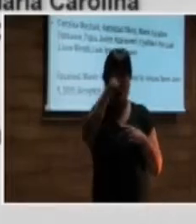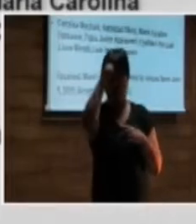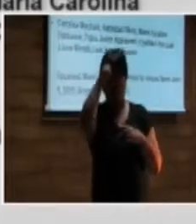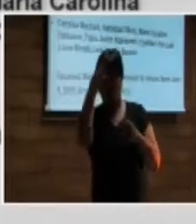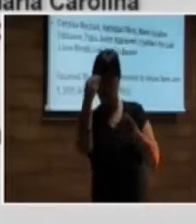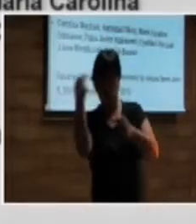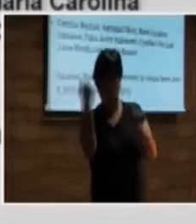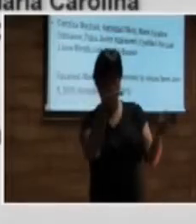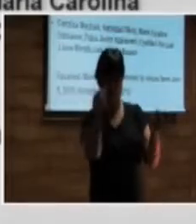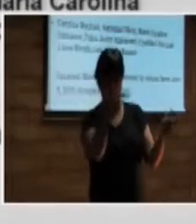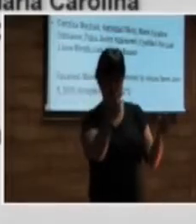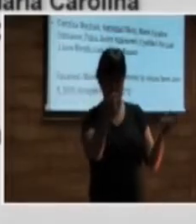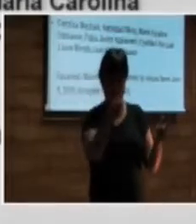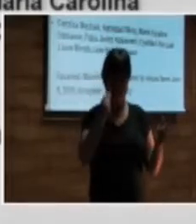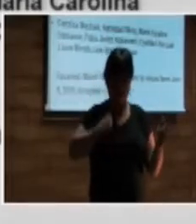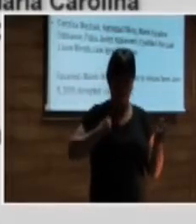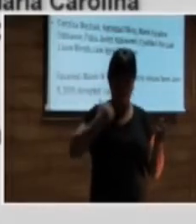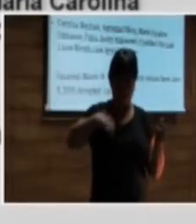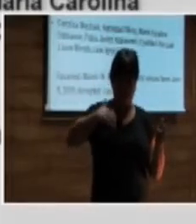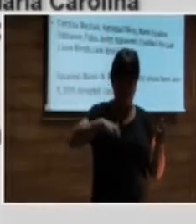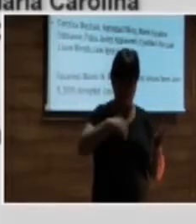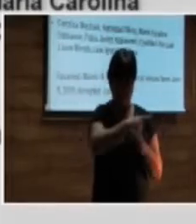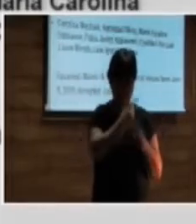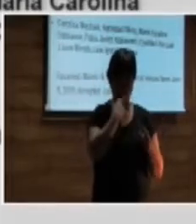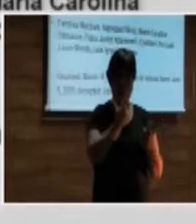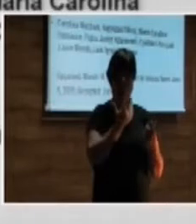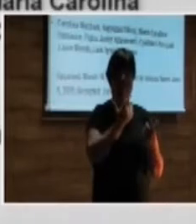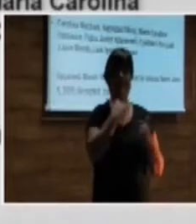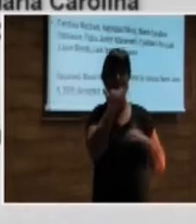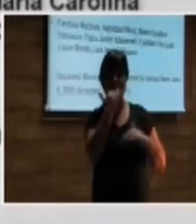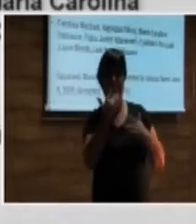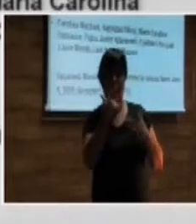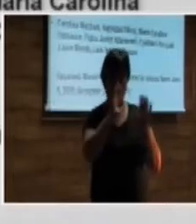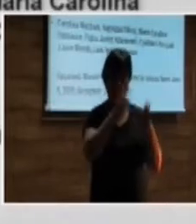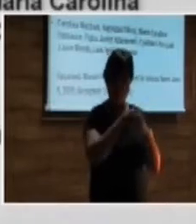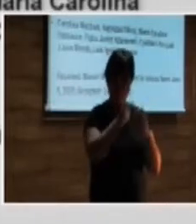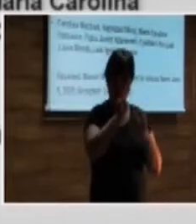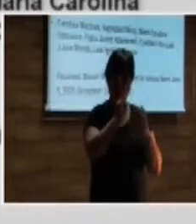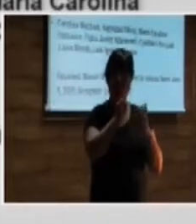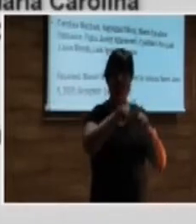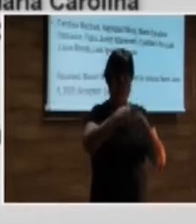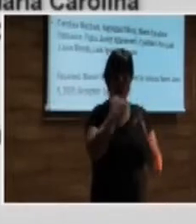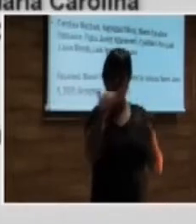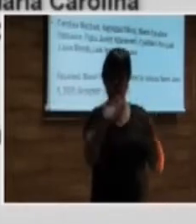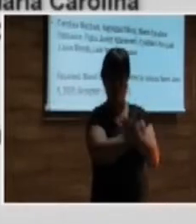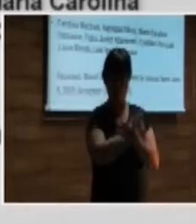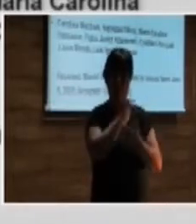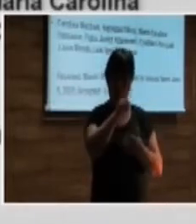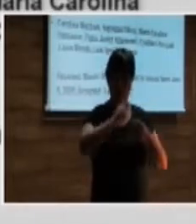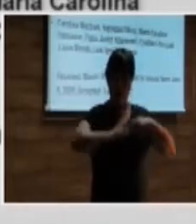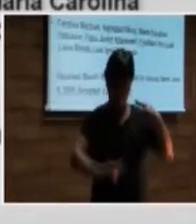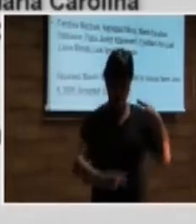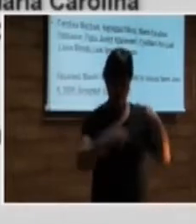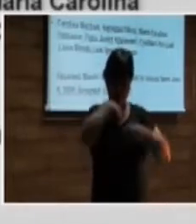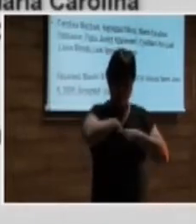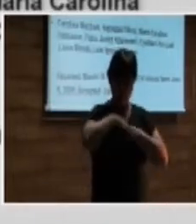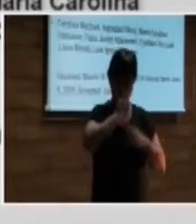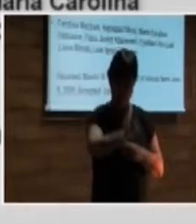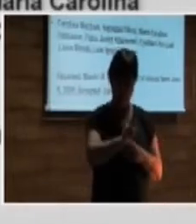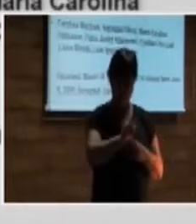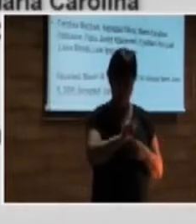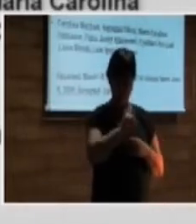del Volga que tienen una mutación que prácticamente todas las familias enteras tienen este gen. Este grupo familiar está en Seattle y está en la